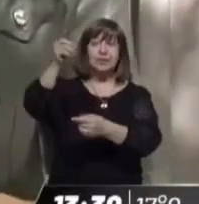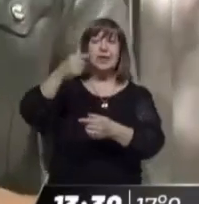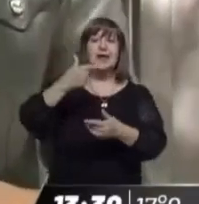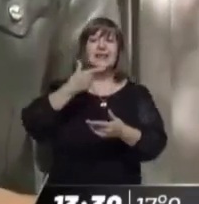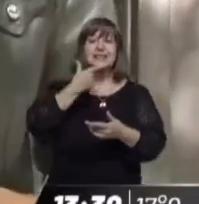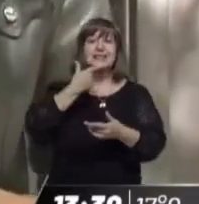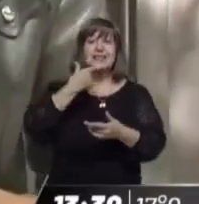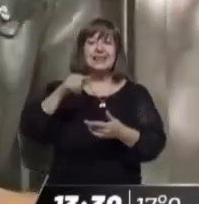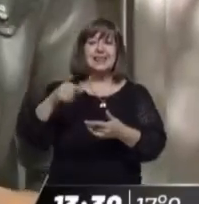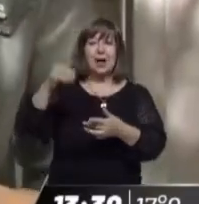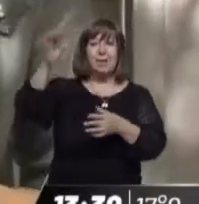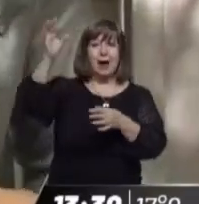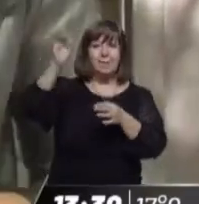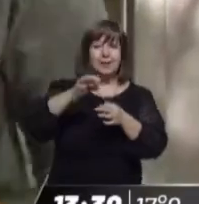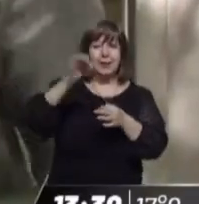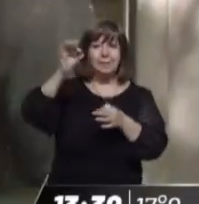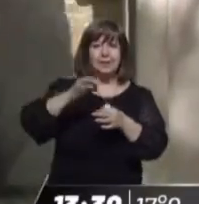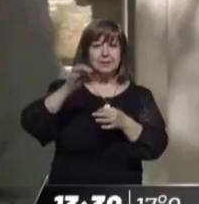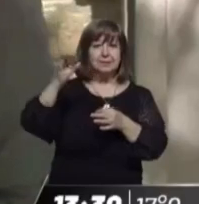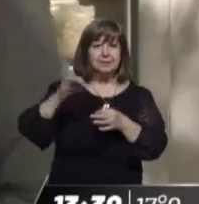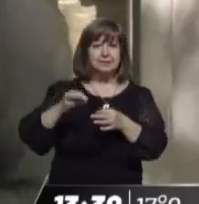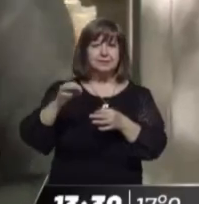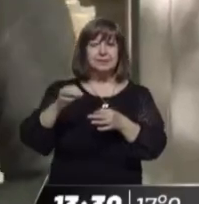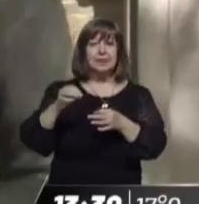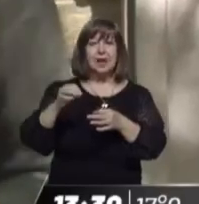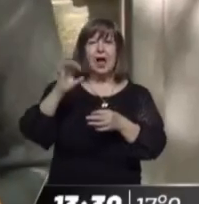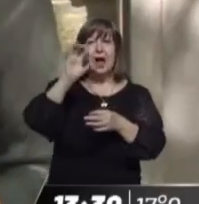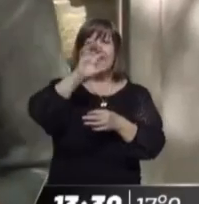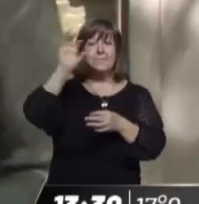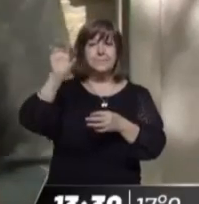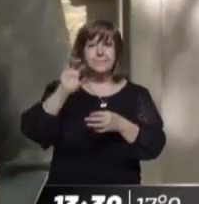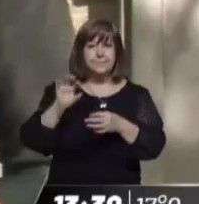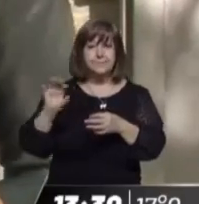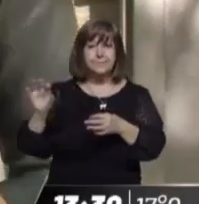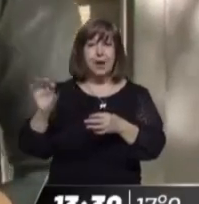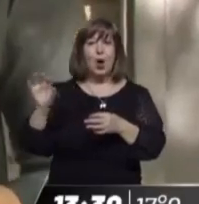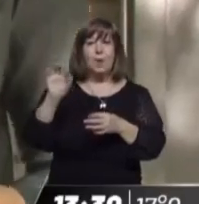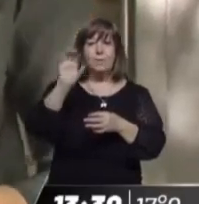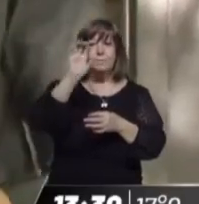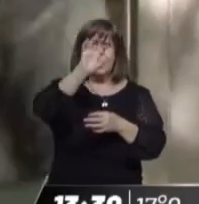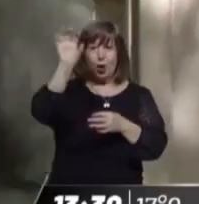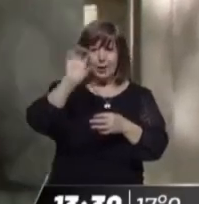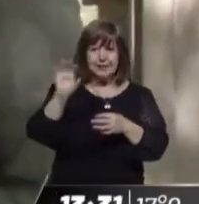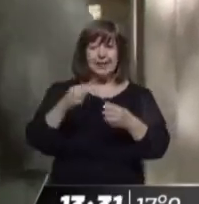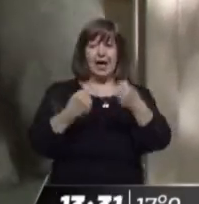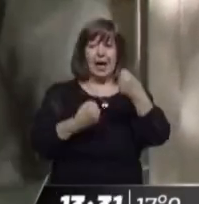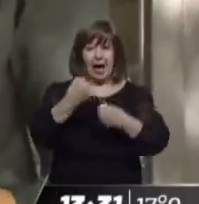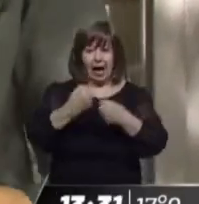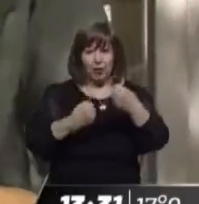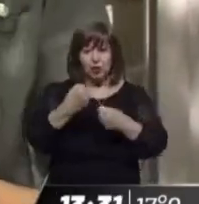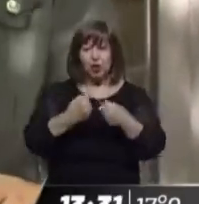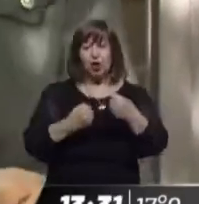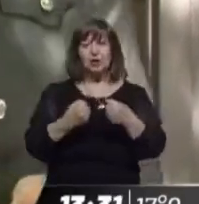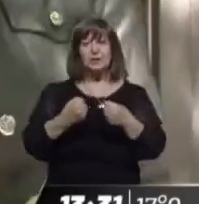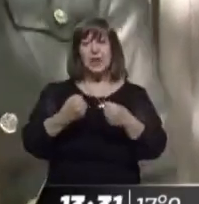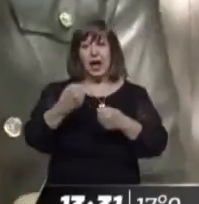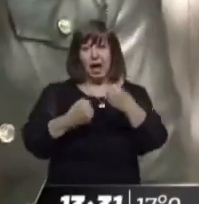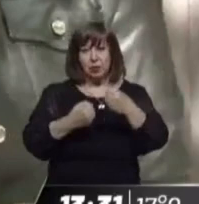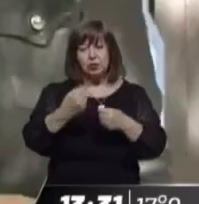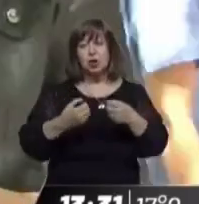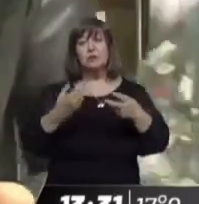tiene que ver con la sede del registro civil en todas las provincias registro y por supuesto automotor. De automotor, perdón, automotor, registro civil, me quedé con registro